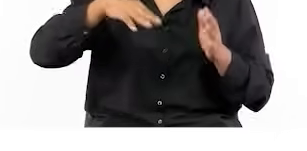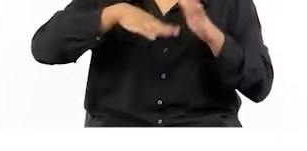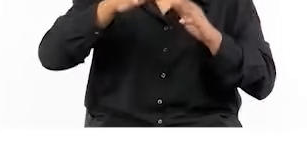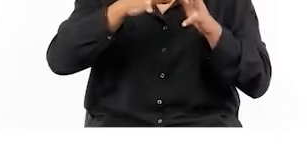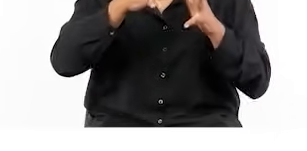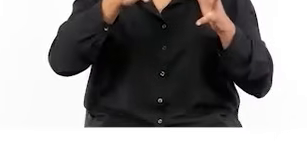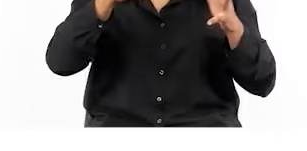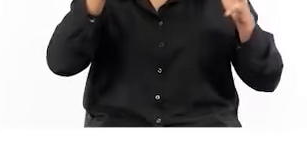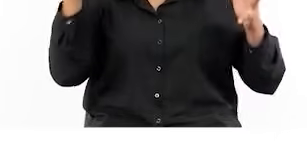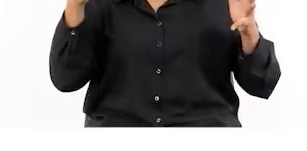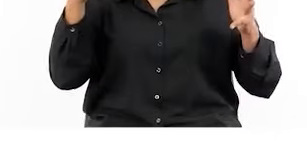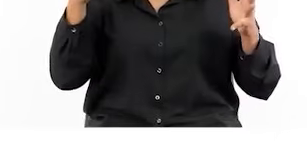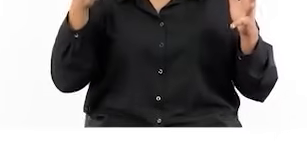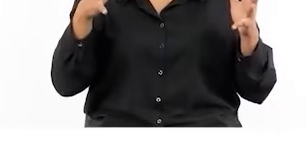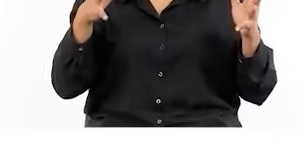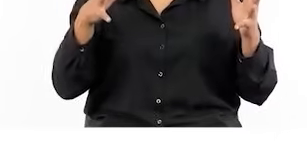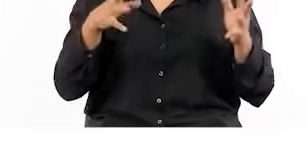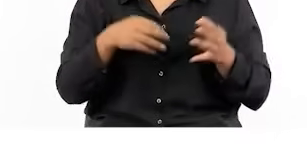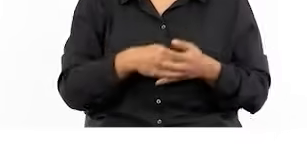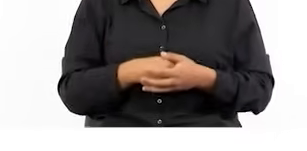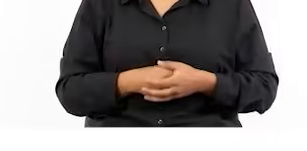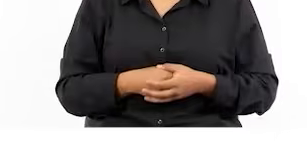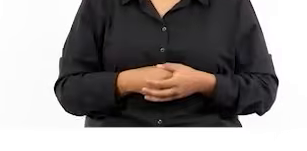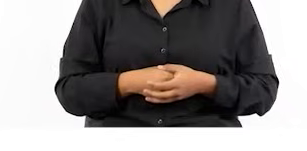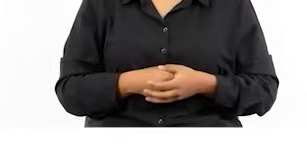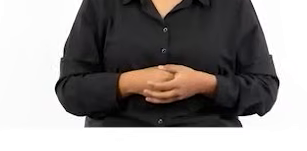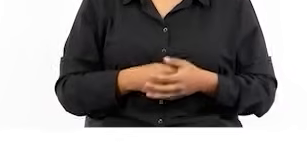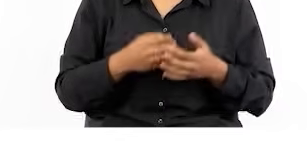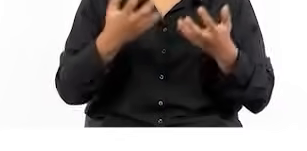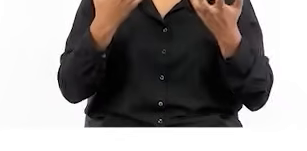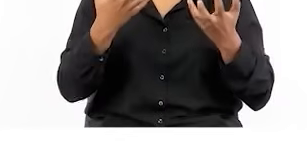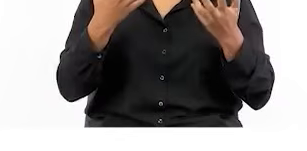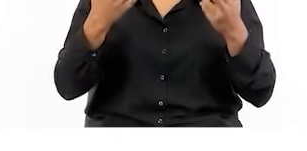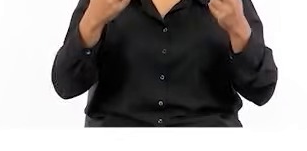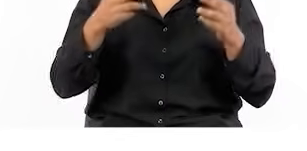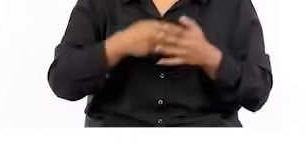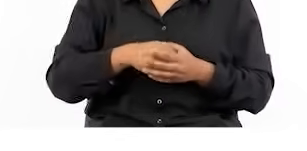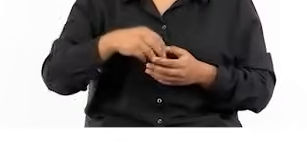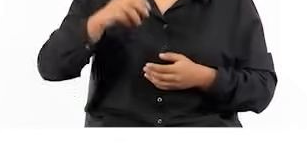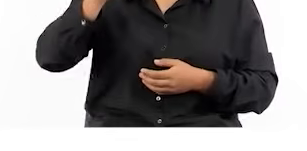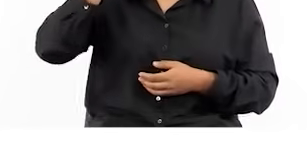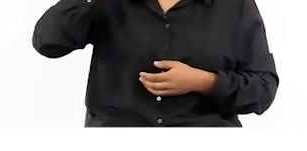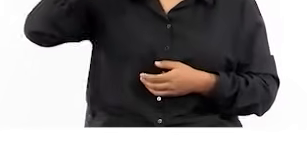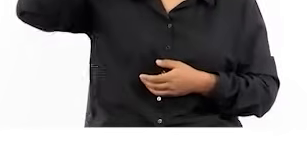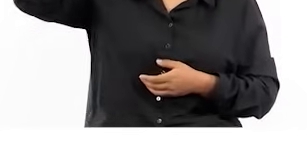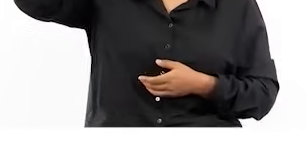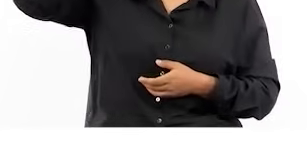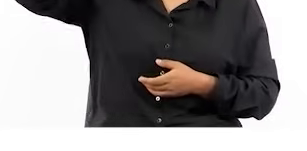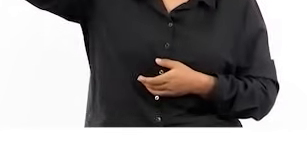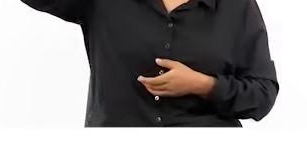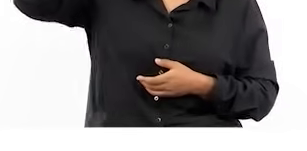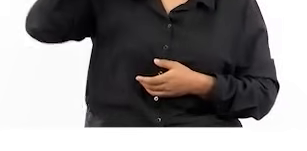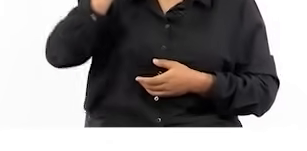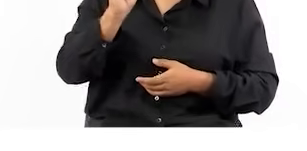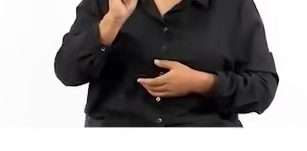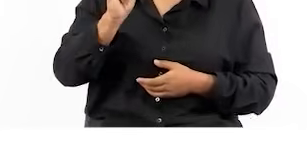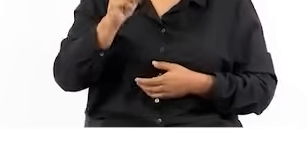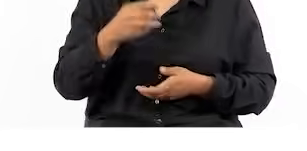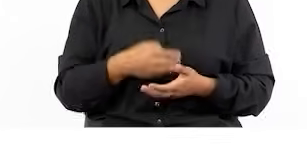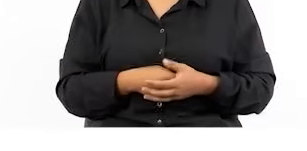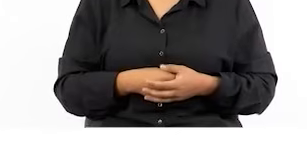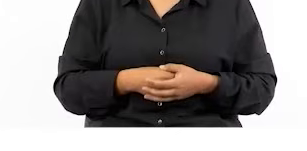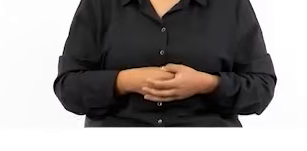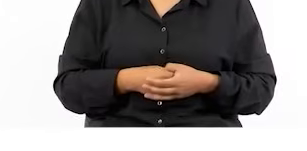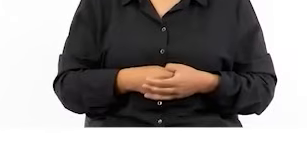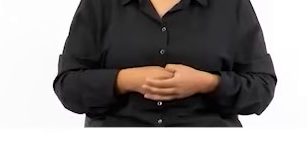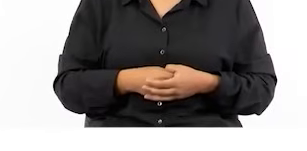Júpiter, el planeta más grande del sistema solar. Es conocido como el gigante gaseoso. Tiene decenas de satélites